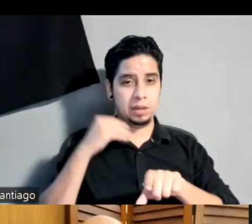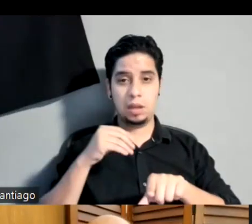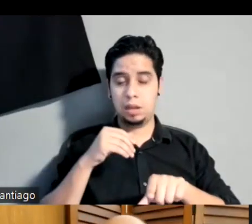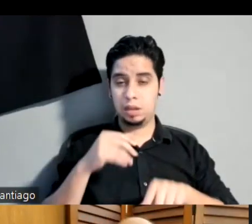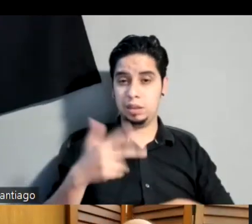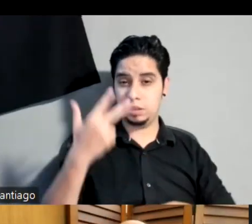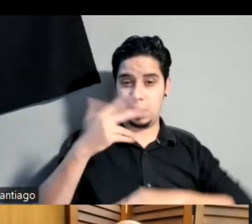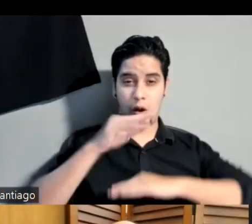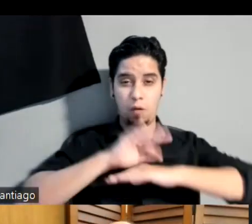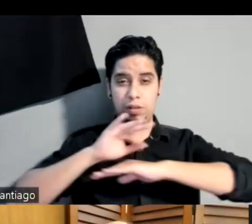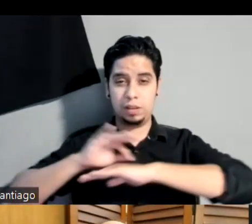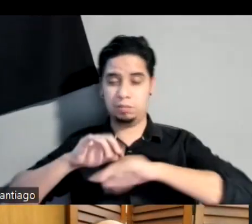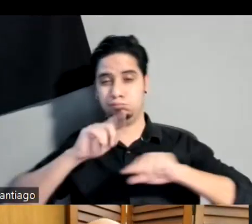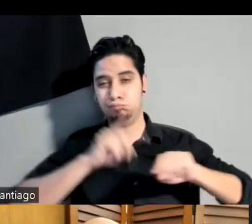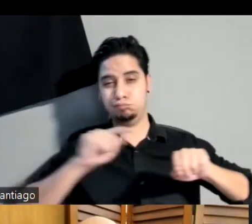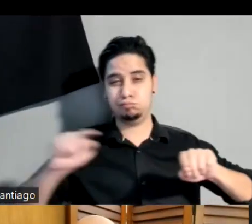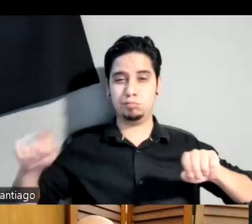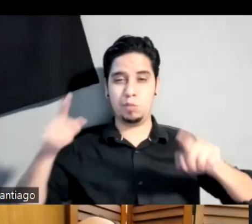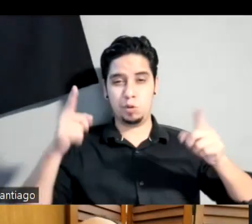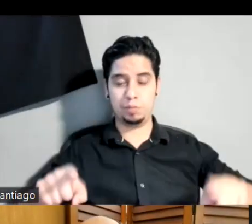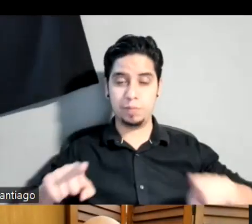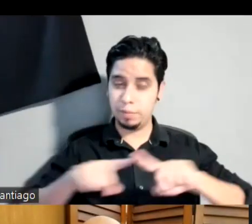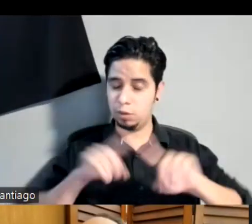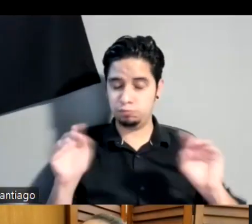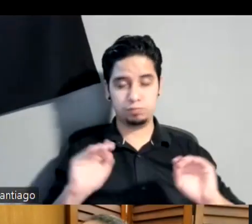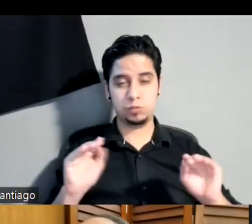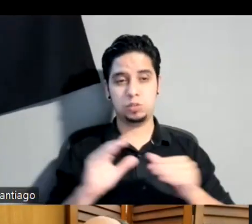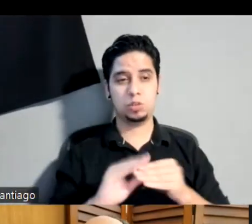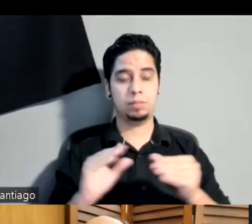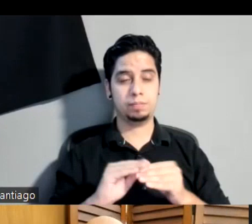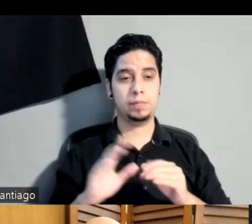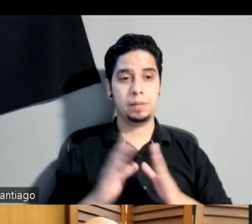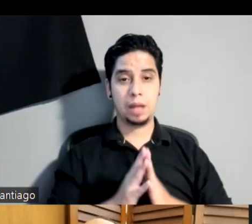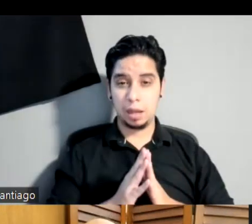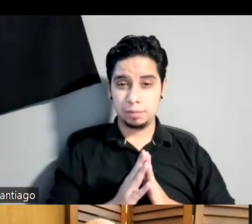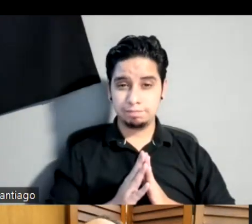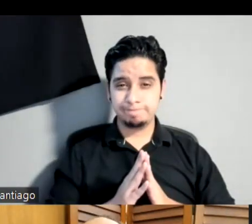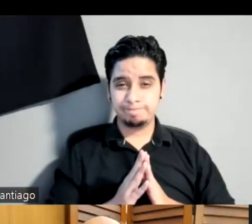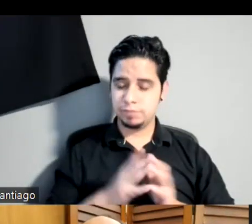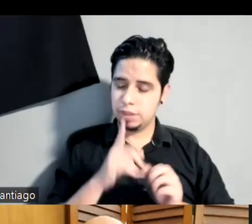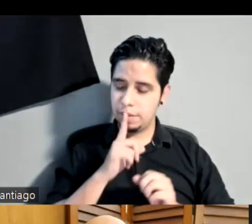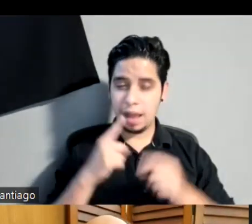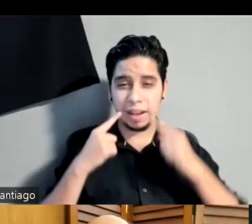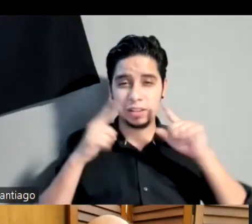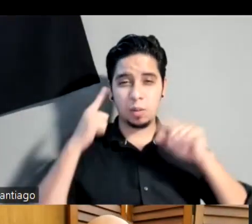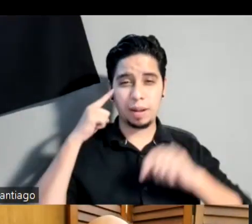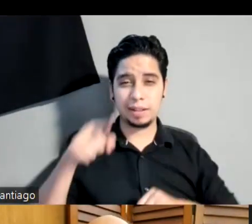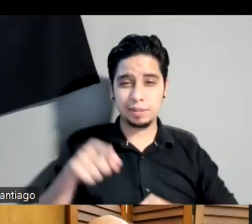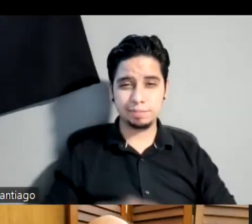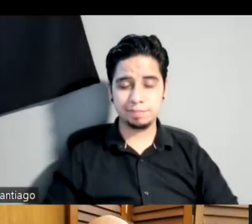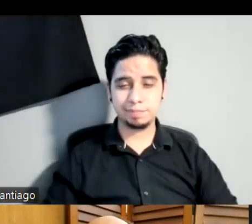oficinas. ¡Ay, Dios mío! Pero eso lo cuento luego. Mira, Jorge, pues de verdad, mucho éxito en